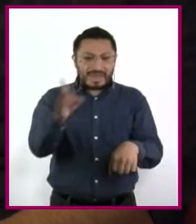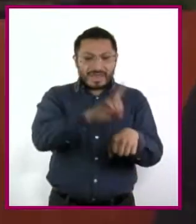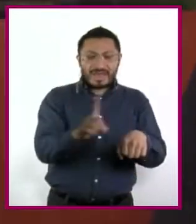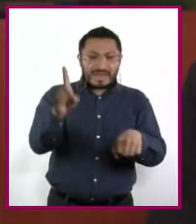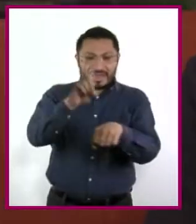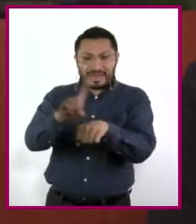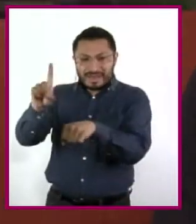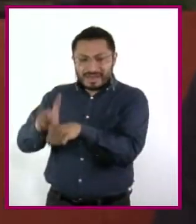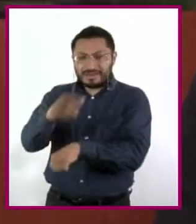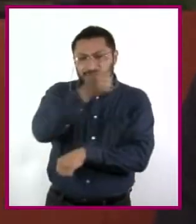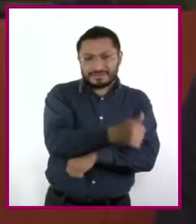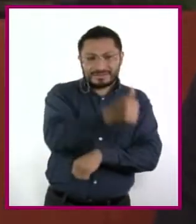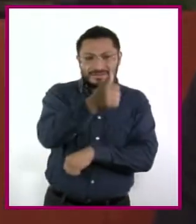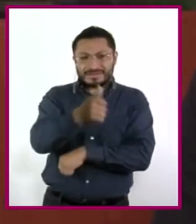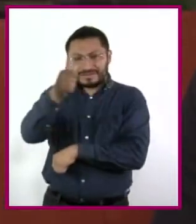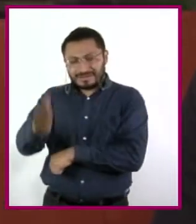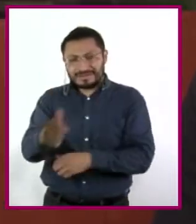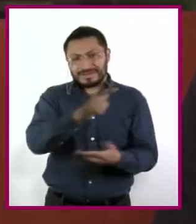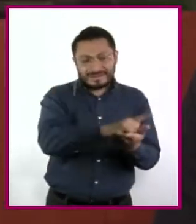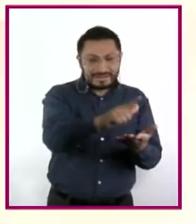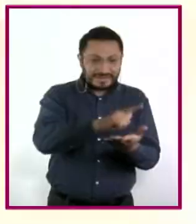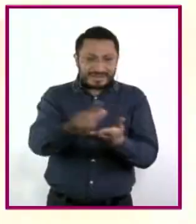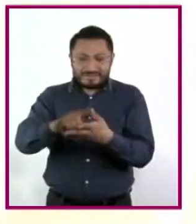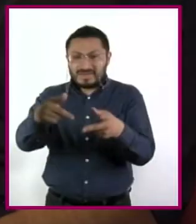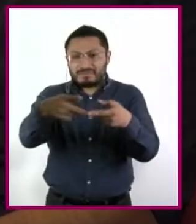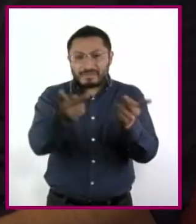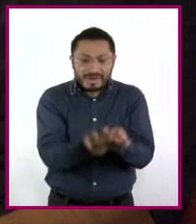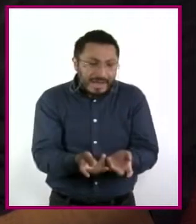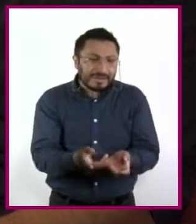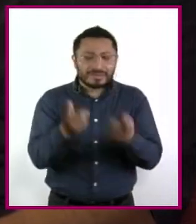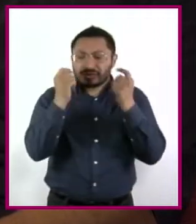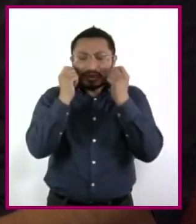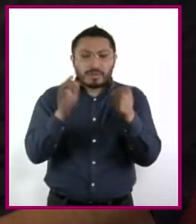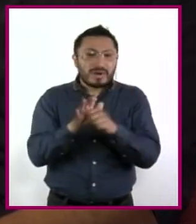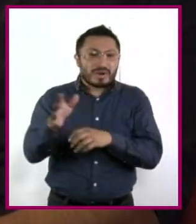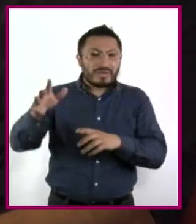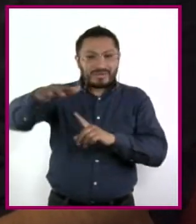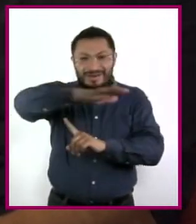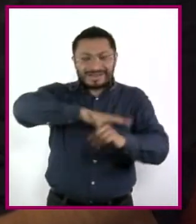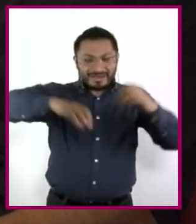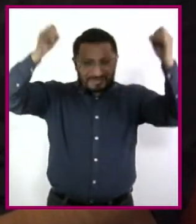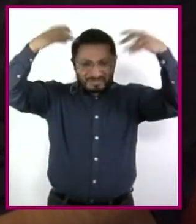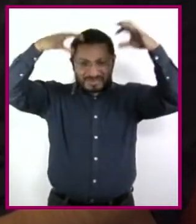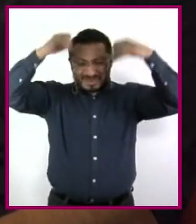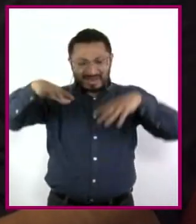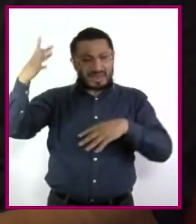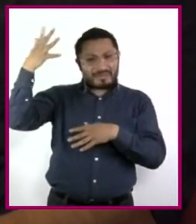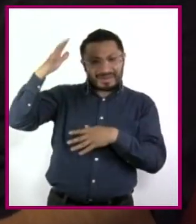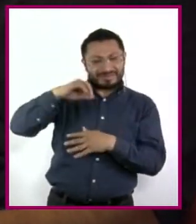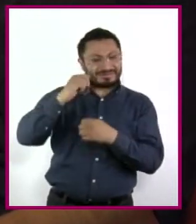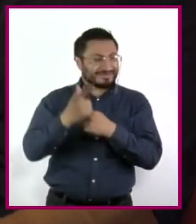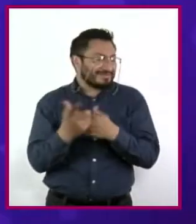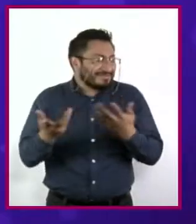los trastes. Llueva, truene o relampaguee. Resultado: tranquilidad y armonía.